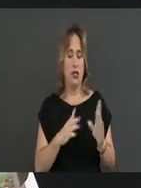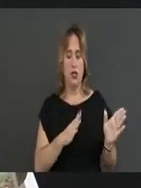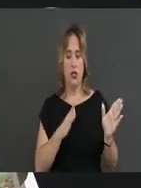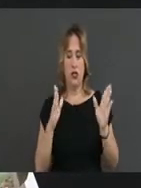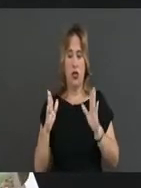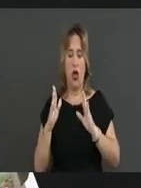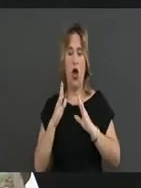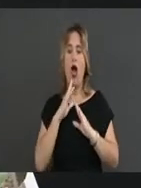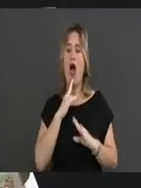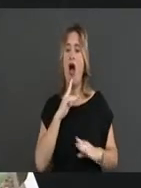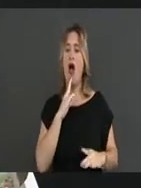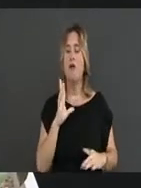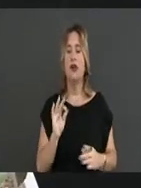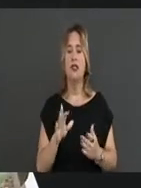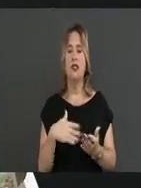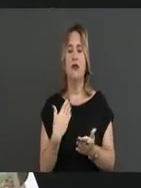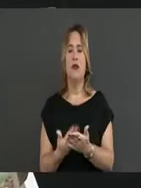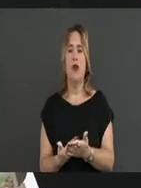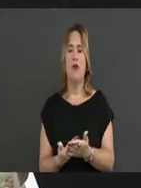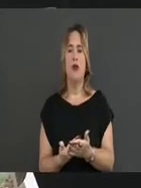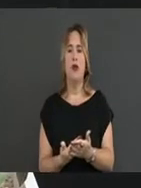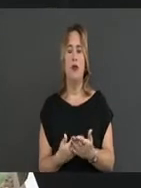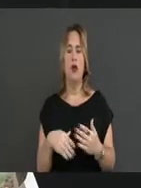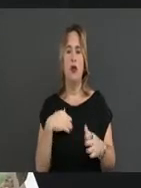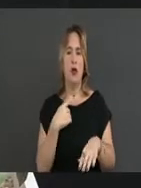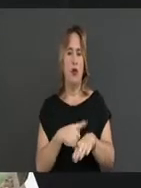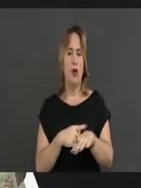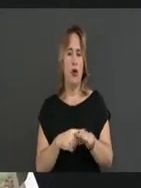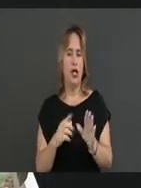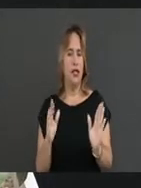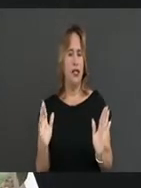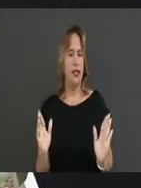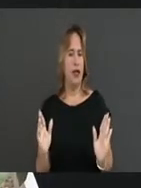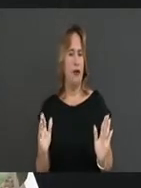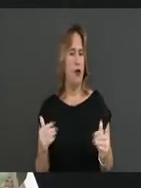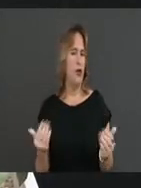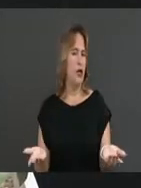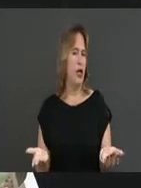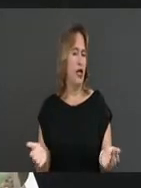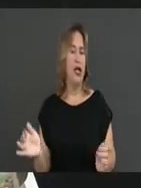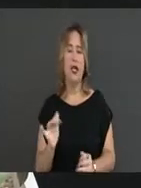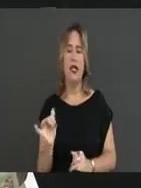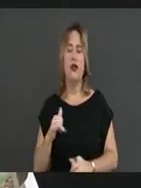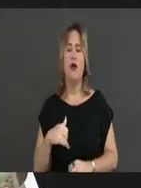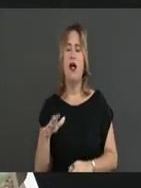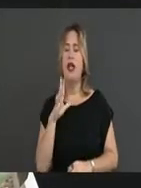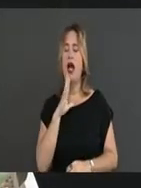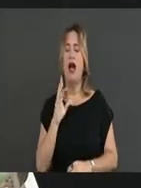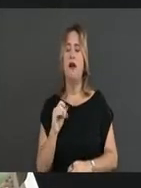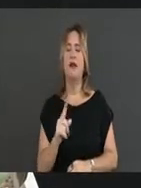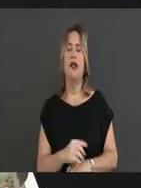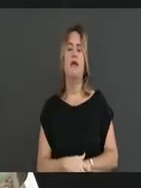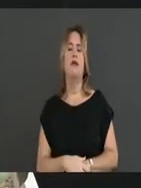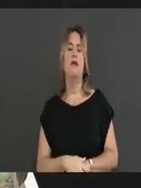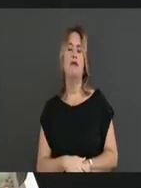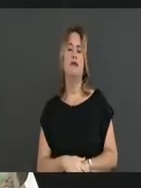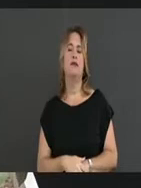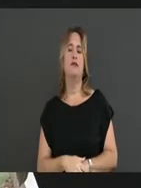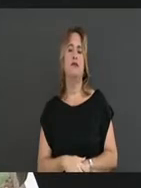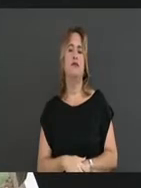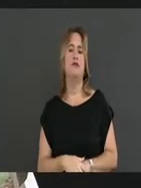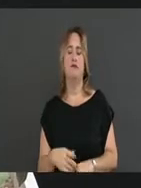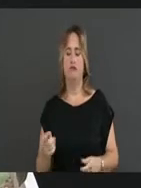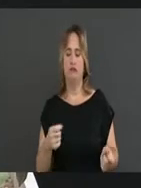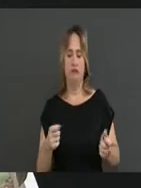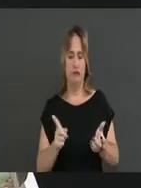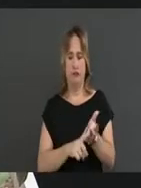propongo, Dairon, concretamente por el tema del tiempo, es que al igual que hablábamos ahorita de la facturación